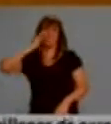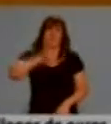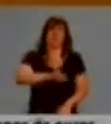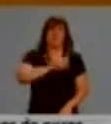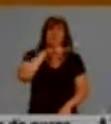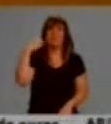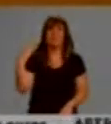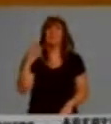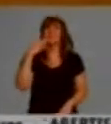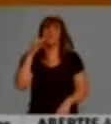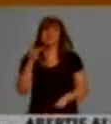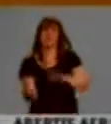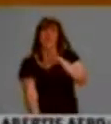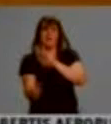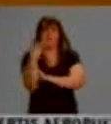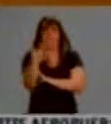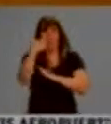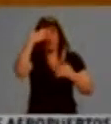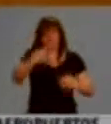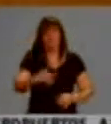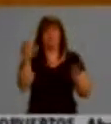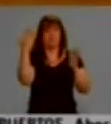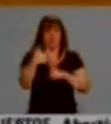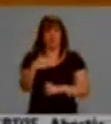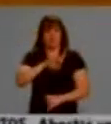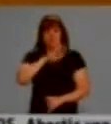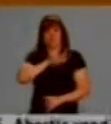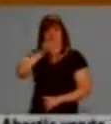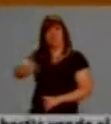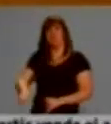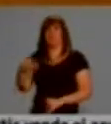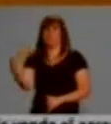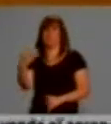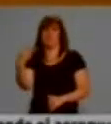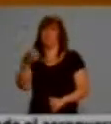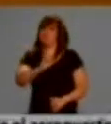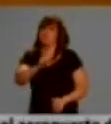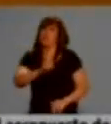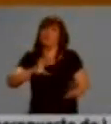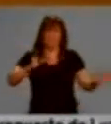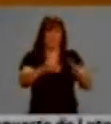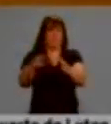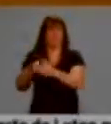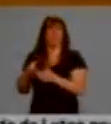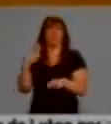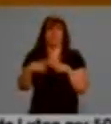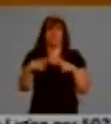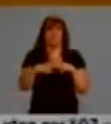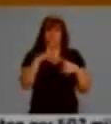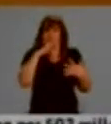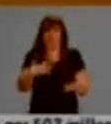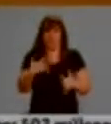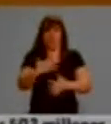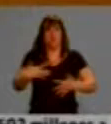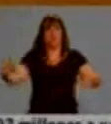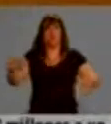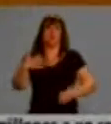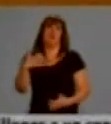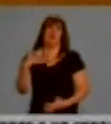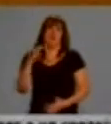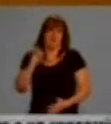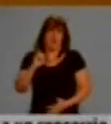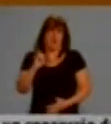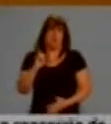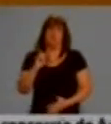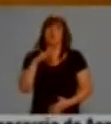provocado esa falta de credibilidad, es el señor Bárcenas y no las fuerzas políticas presentes en esta Cámara. Es preciso, por